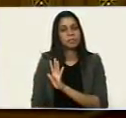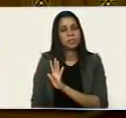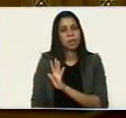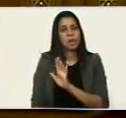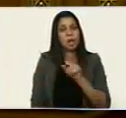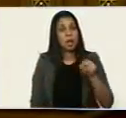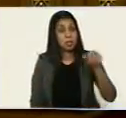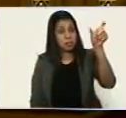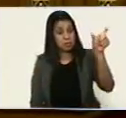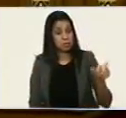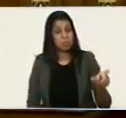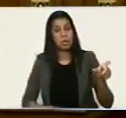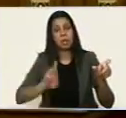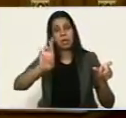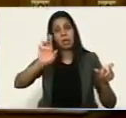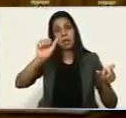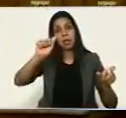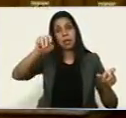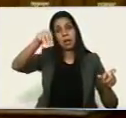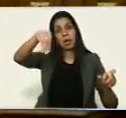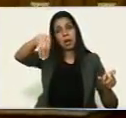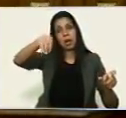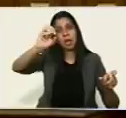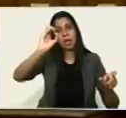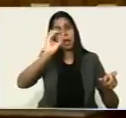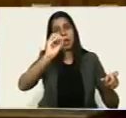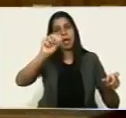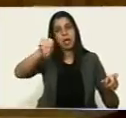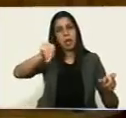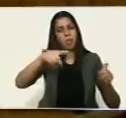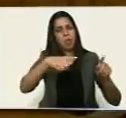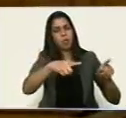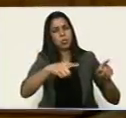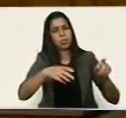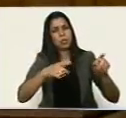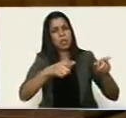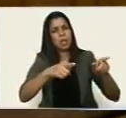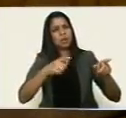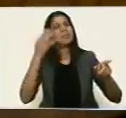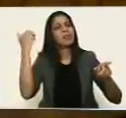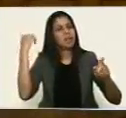Lobo. A Ramón Lobo lo conocimos